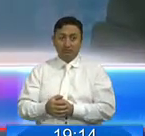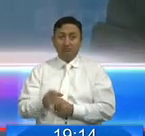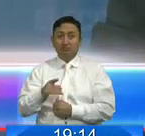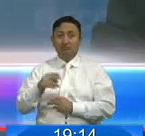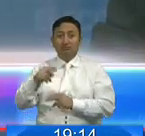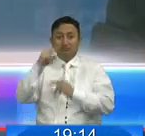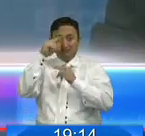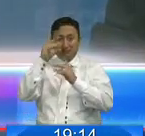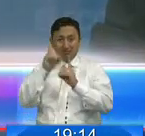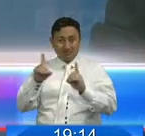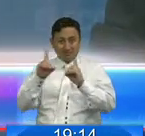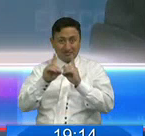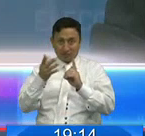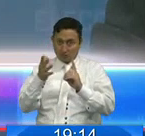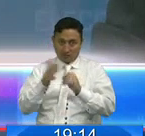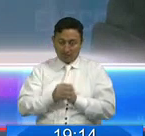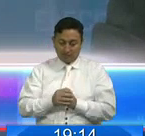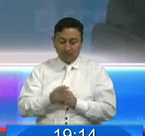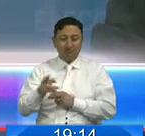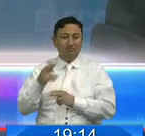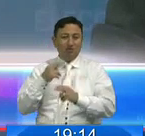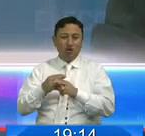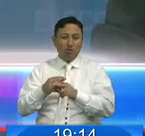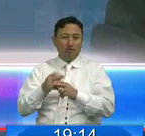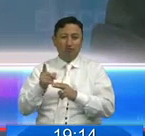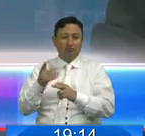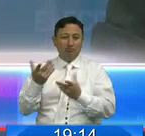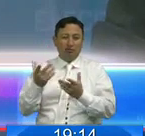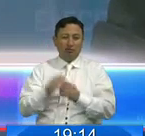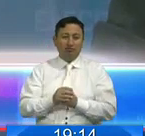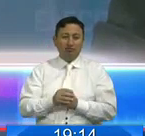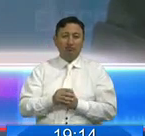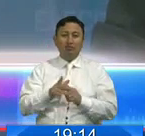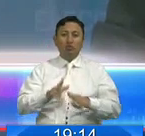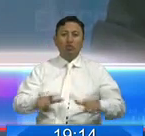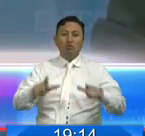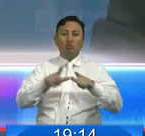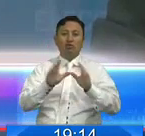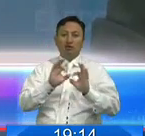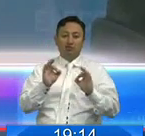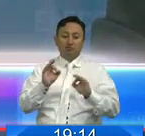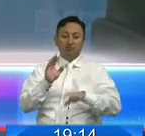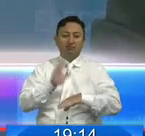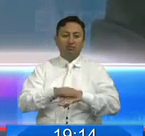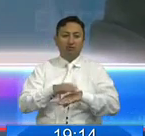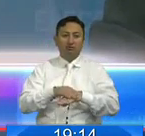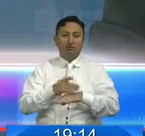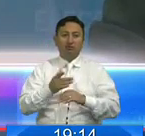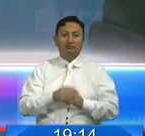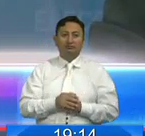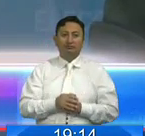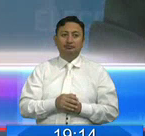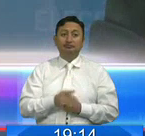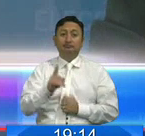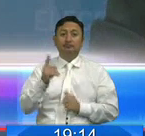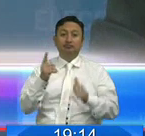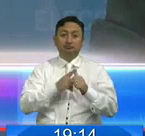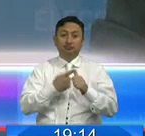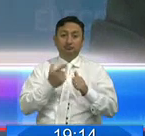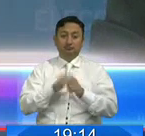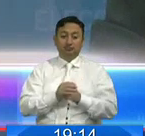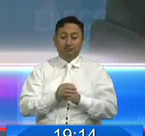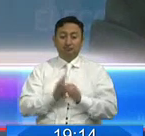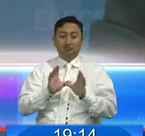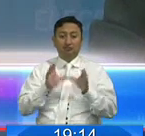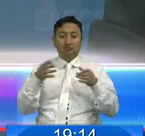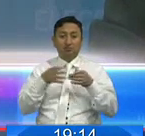noticias criminis. No contiene nombres específicos, no contiene lugares, por una razón muy obvia. Primero, porque no cubre el conjunto